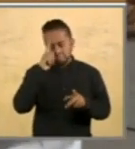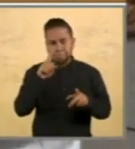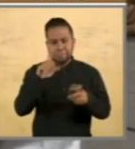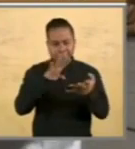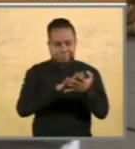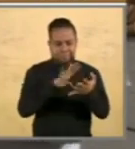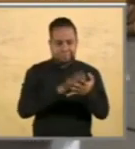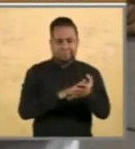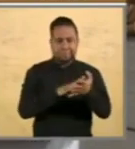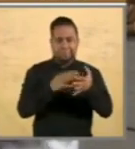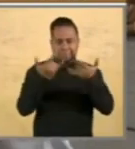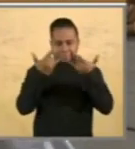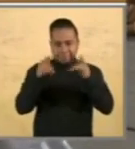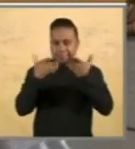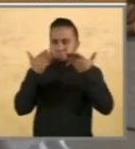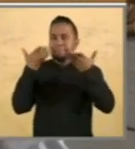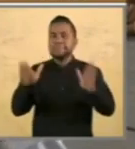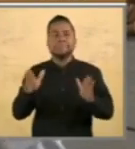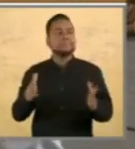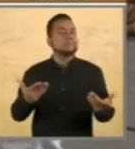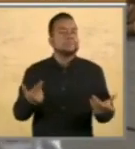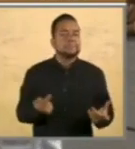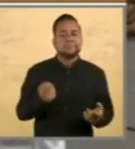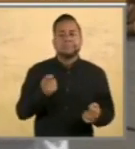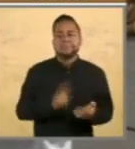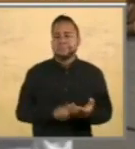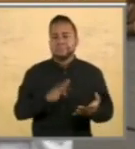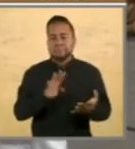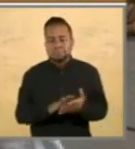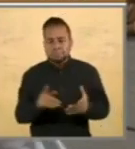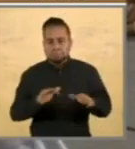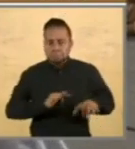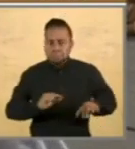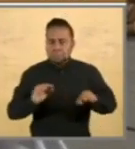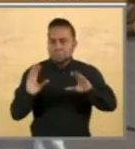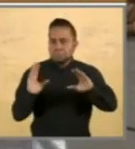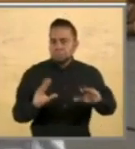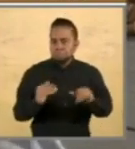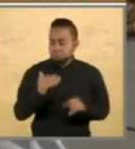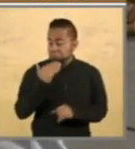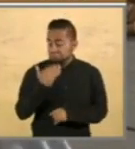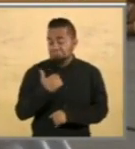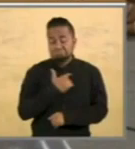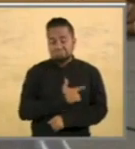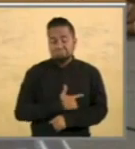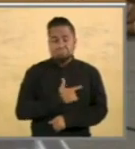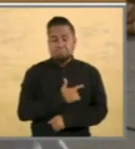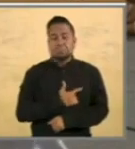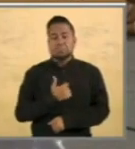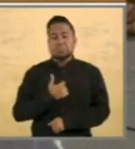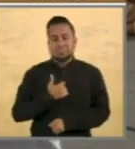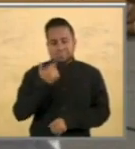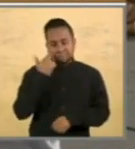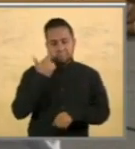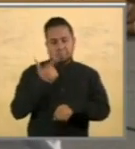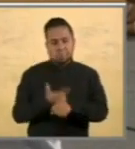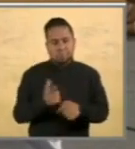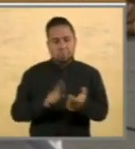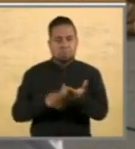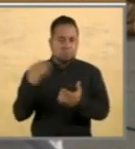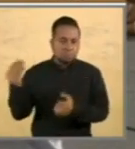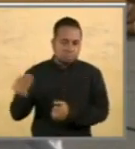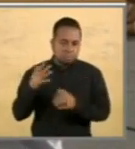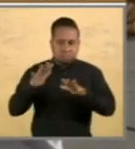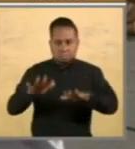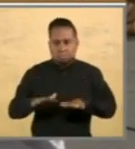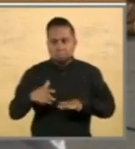reinserción social con todo lo que están haciendo en los centros penitenciarios y pues bueno de lo que vemos en las conferencias y